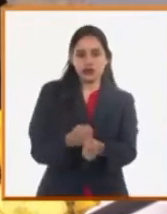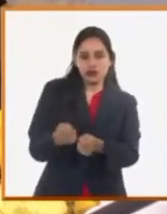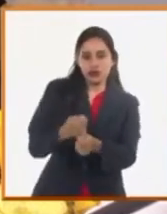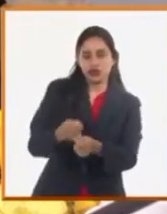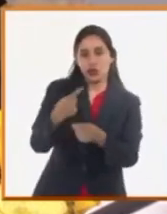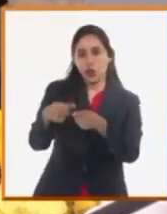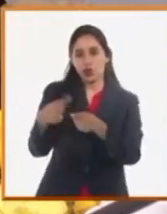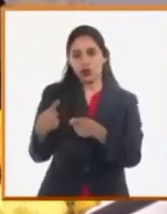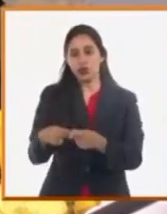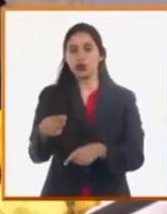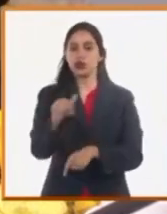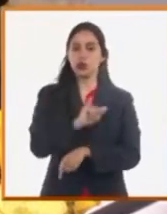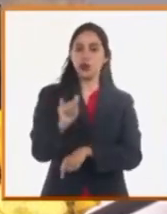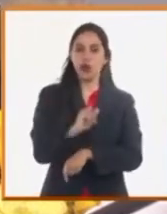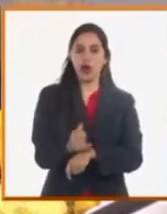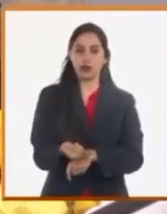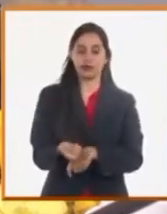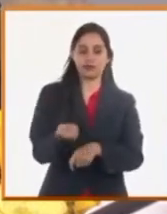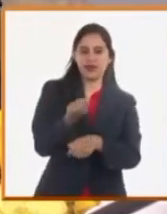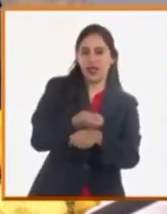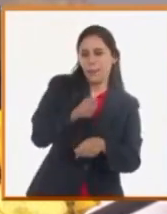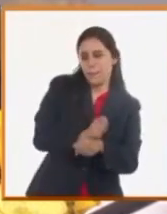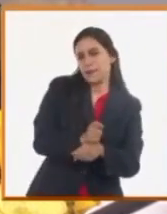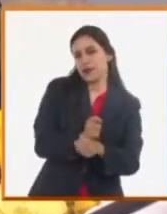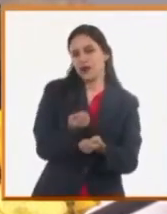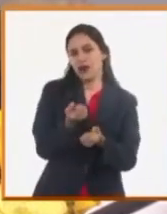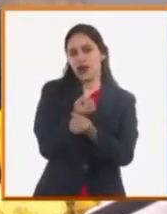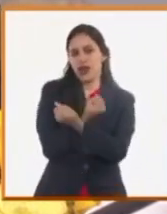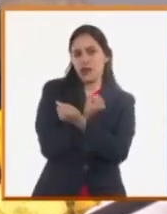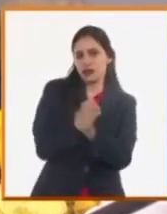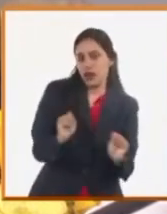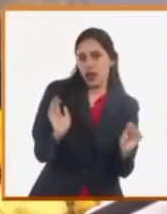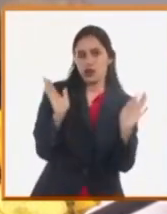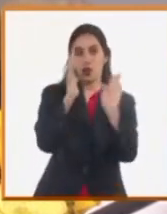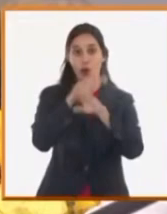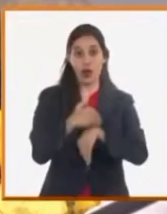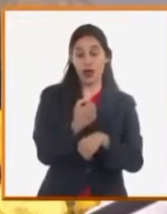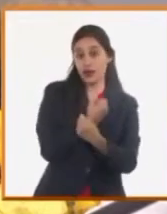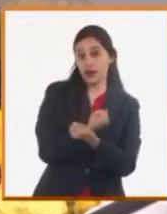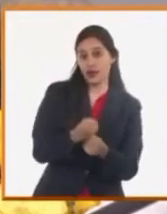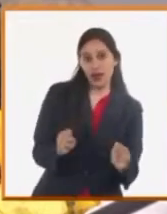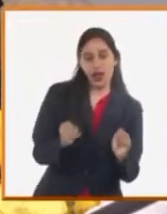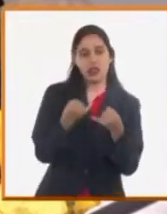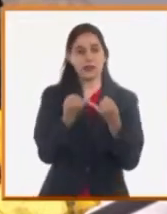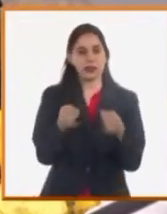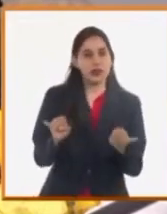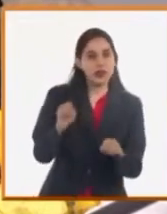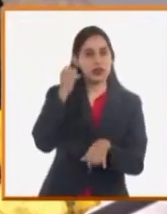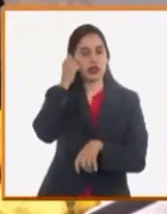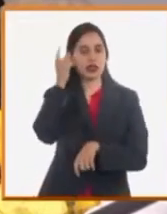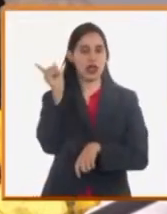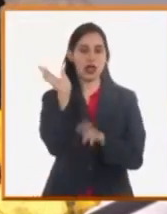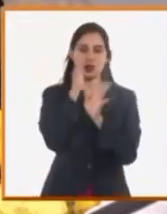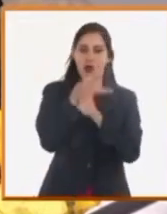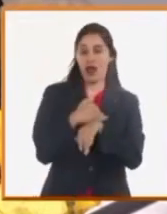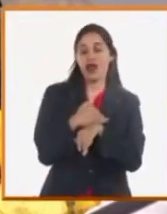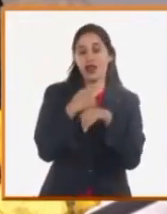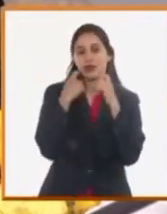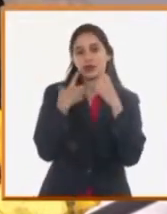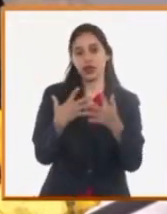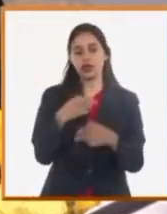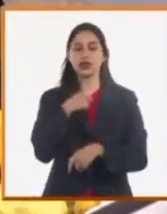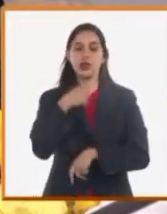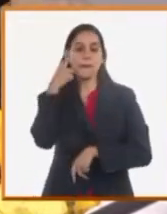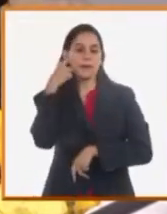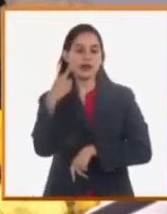privar de la libertad de conciencia de los pueblos no se hablar de eso hoy me parece esencial eh yo creo que el compromiso por supuesto